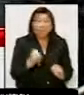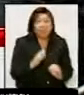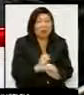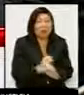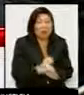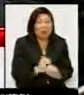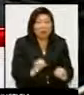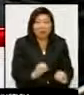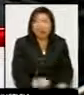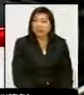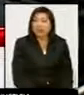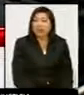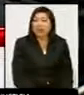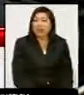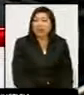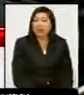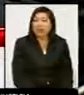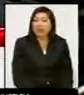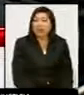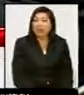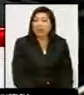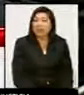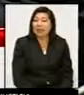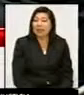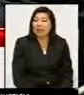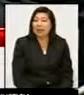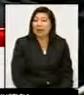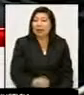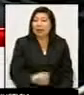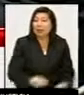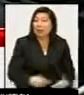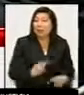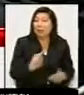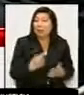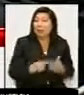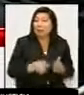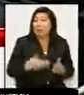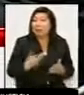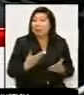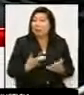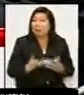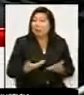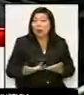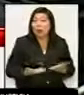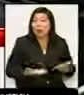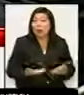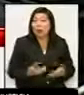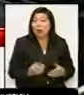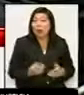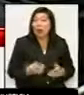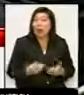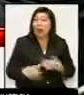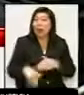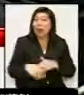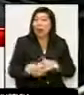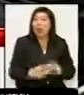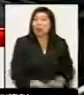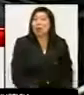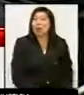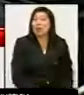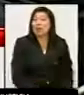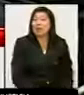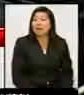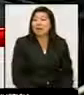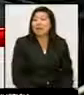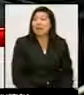no funciona en las autoridades competentes para poder evitar la comercialización ambulatoria de estos servicios,